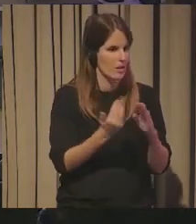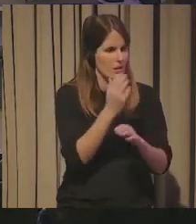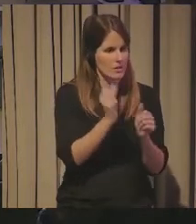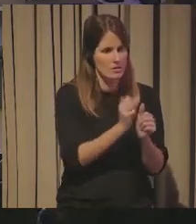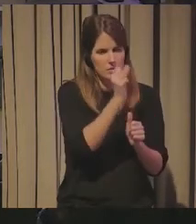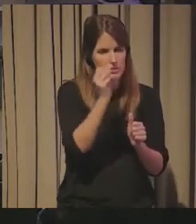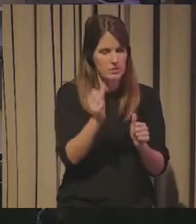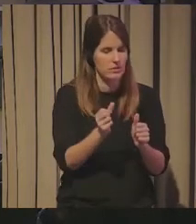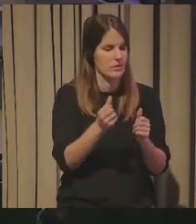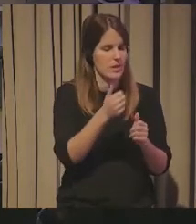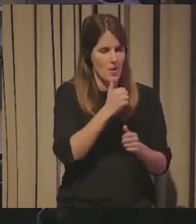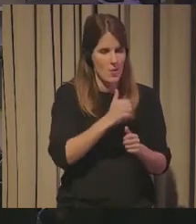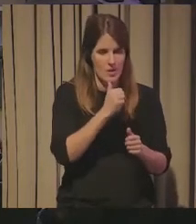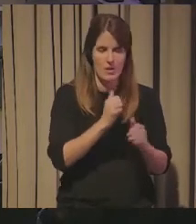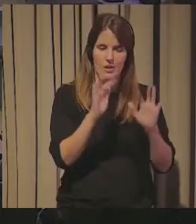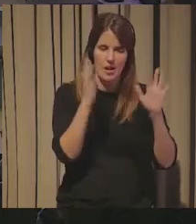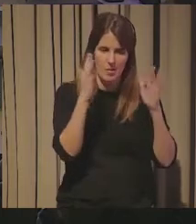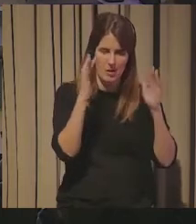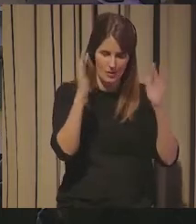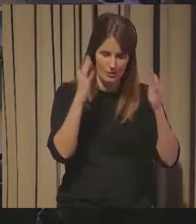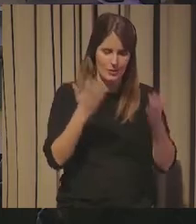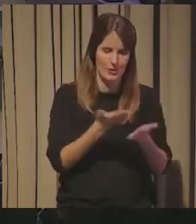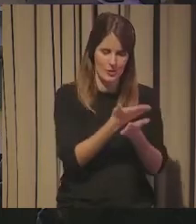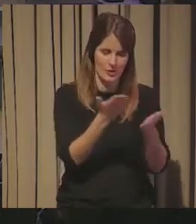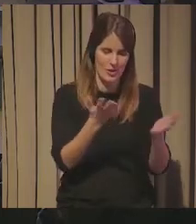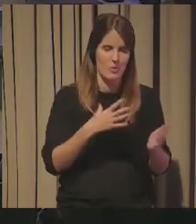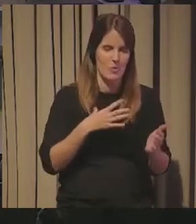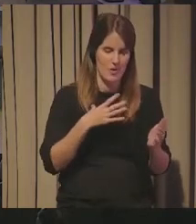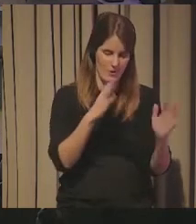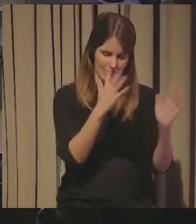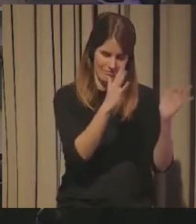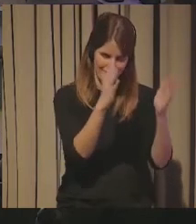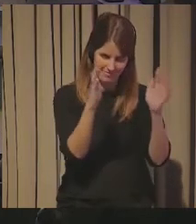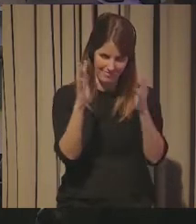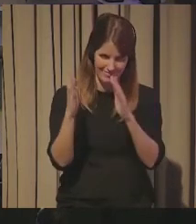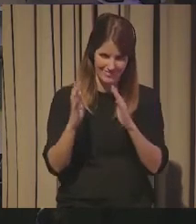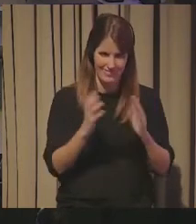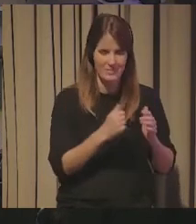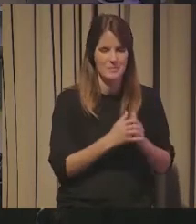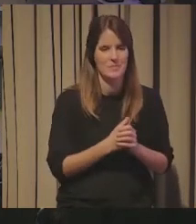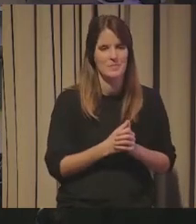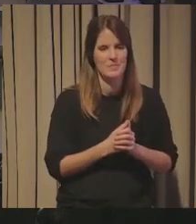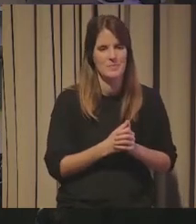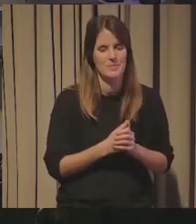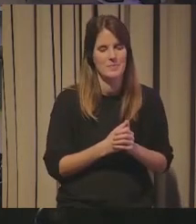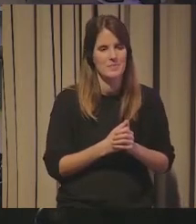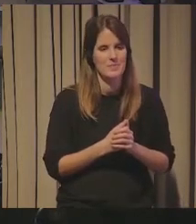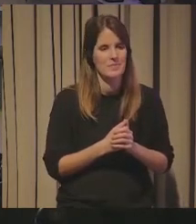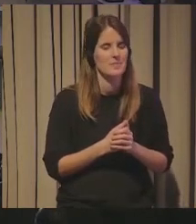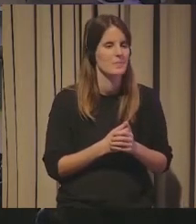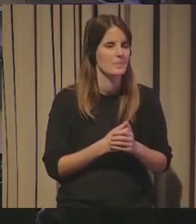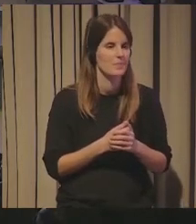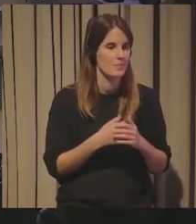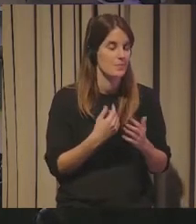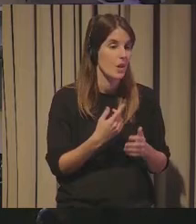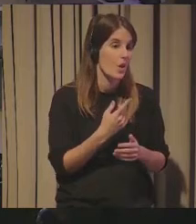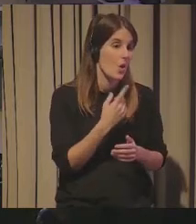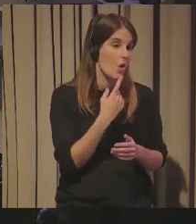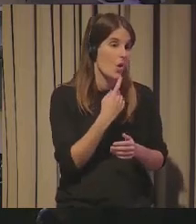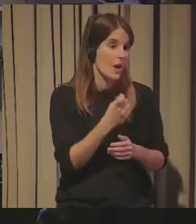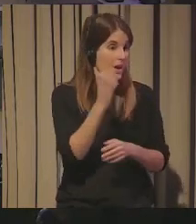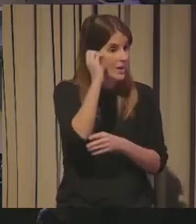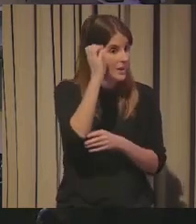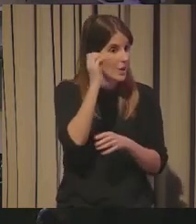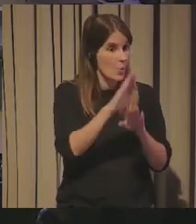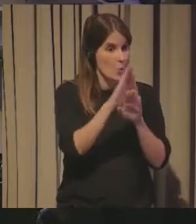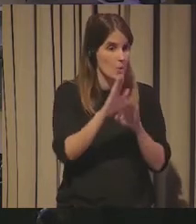daros un aplauso a vosotros mismos. Por favor, daros un aplausito. Y esperamos que esta última sesión, que va a ser un